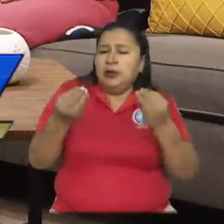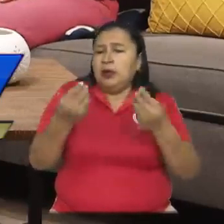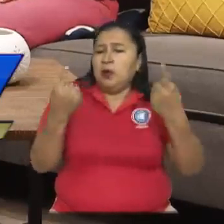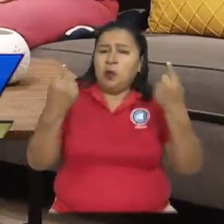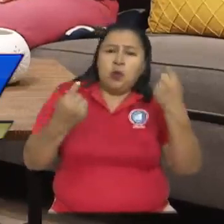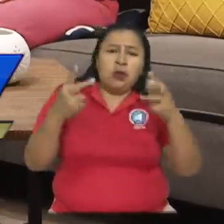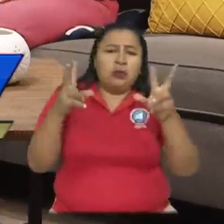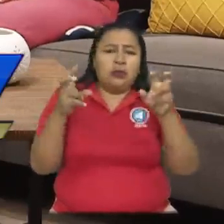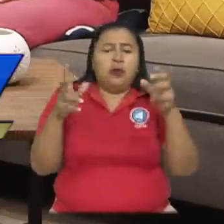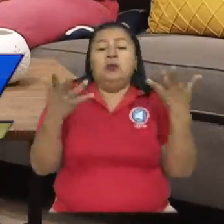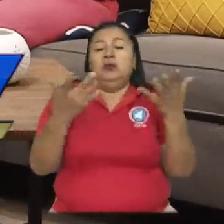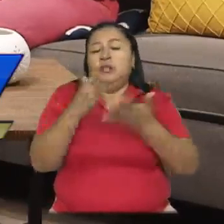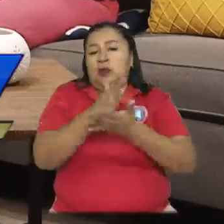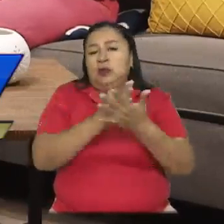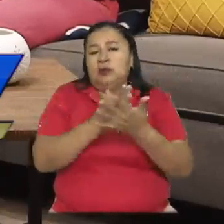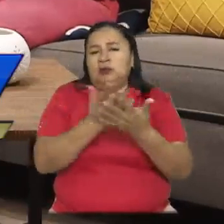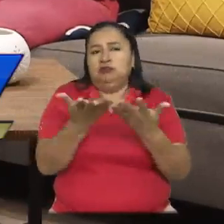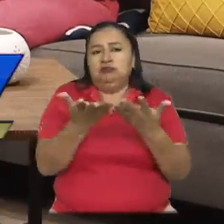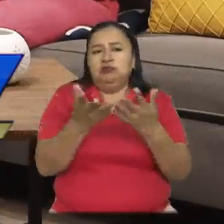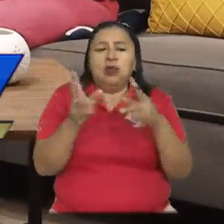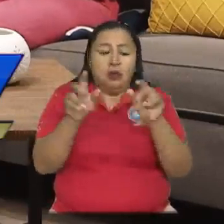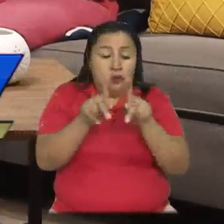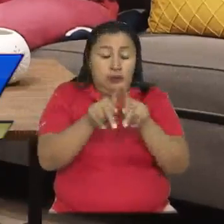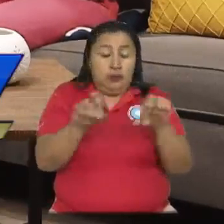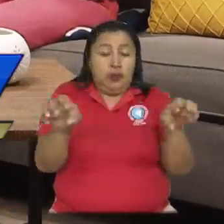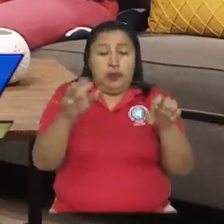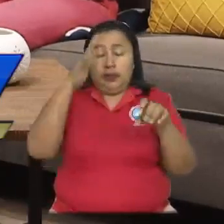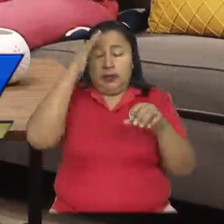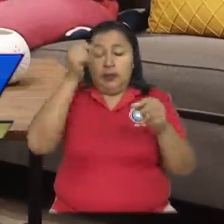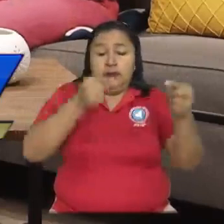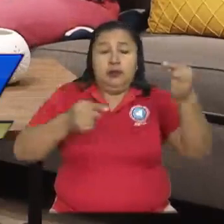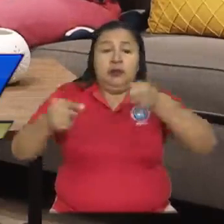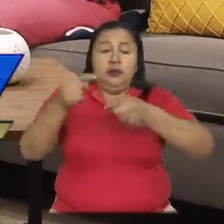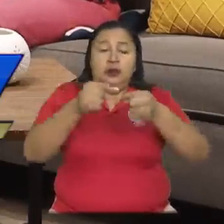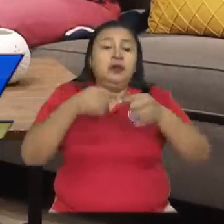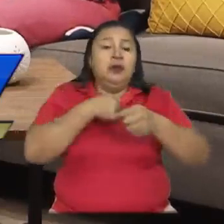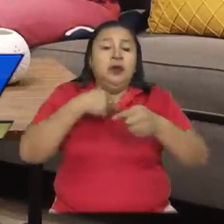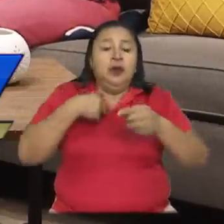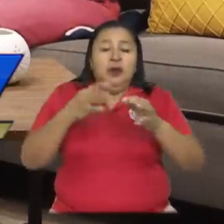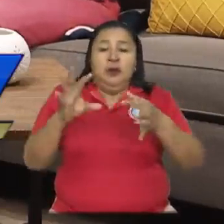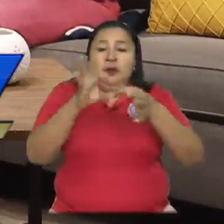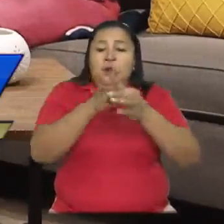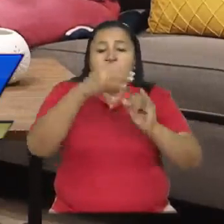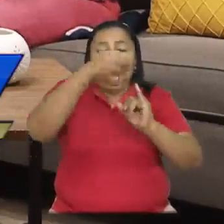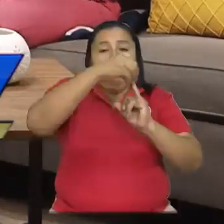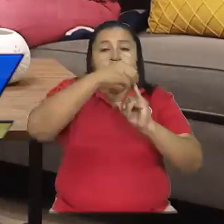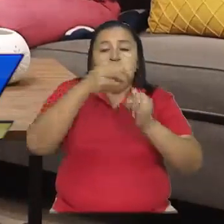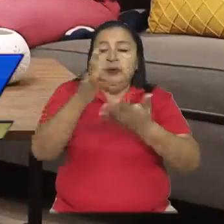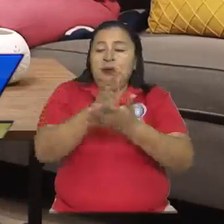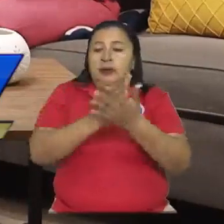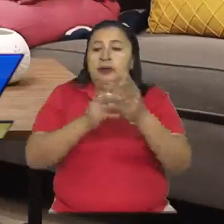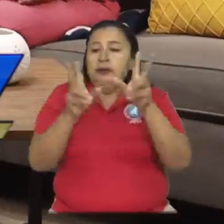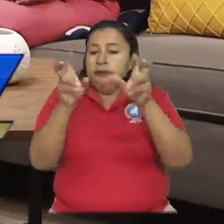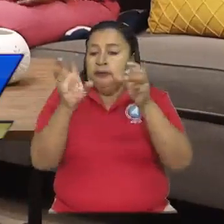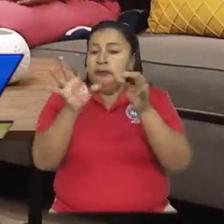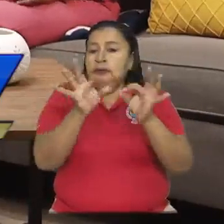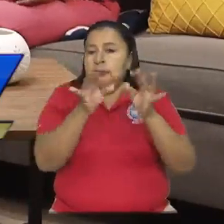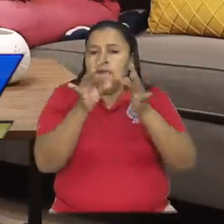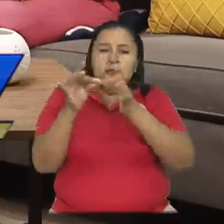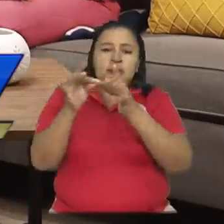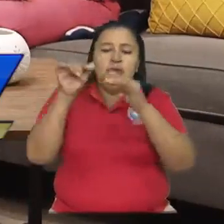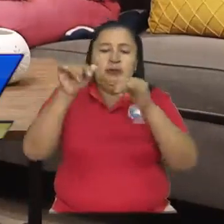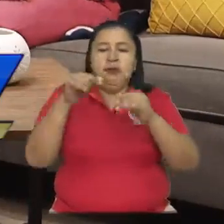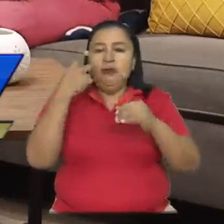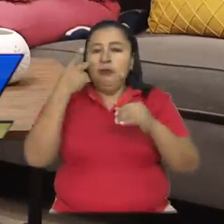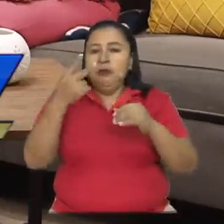hay temas que hay un plan general, una estrategia que la ejecutamos con INATEC, pero hay algunos temas particulares